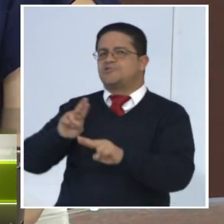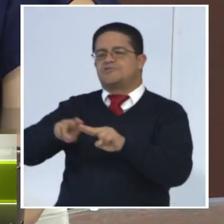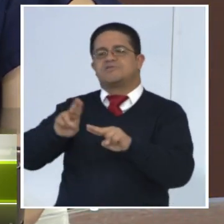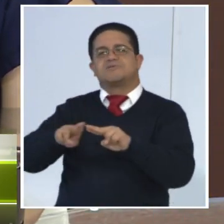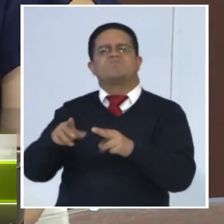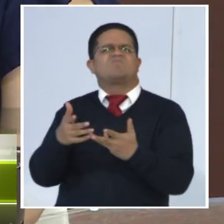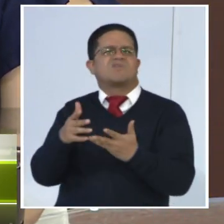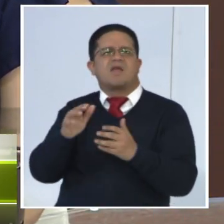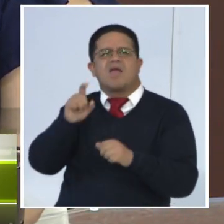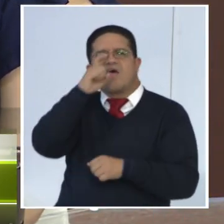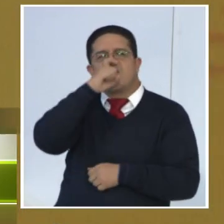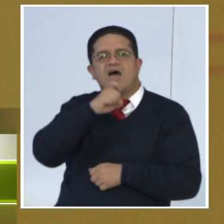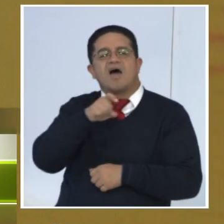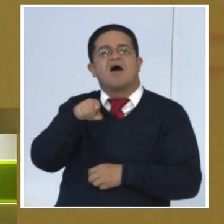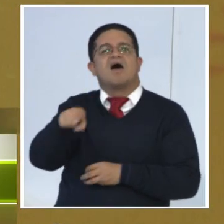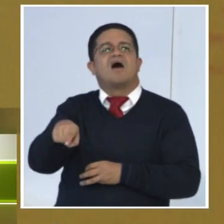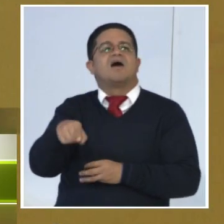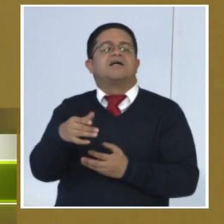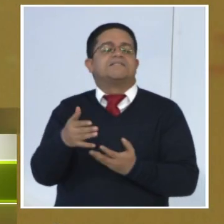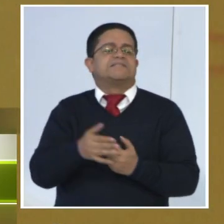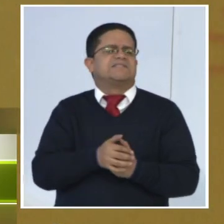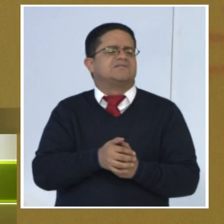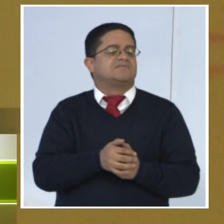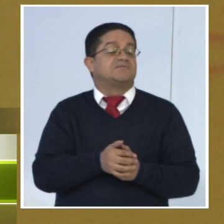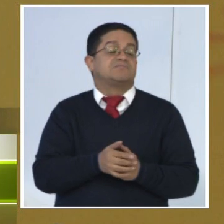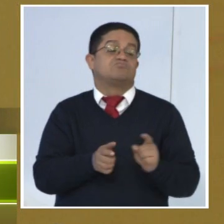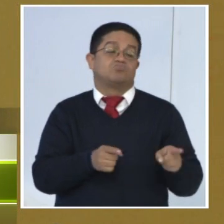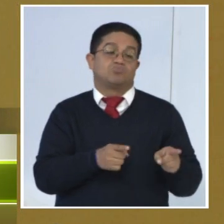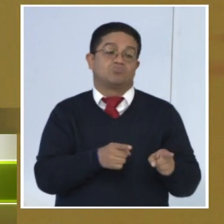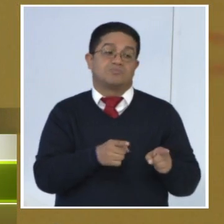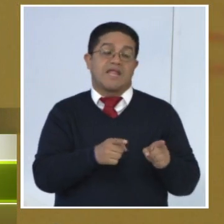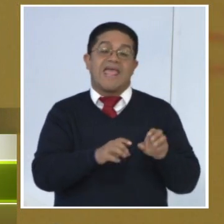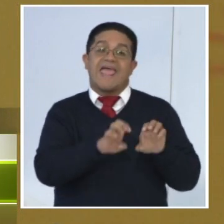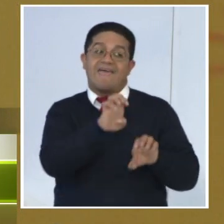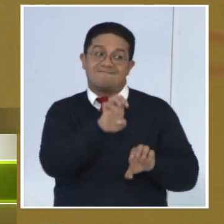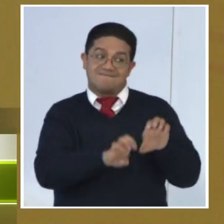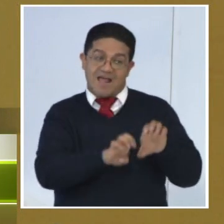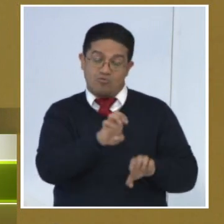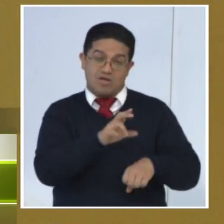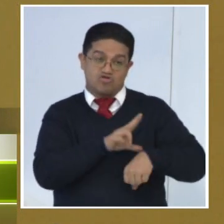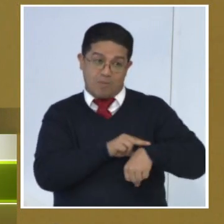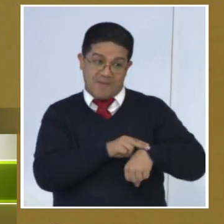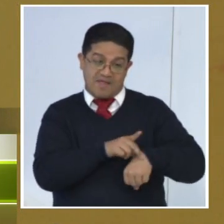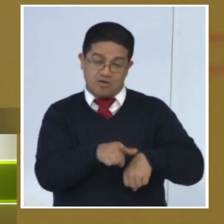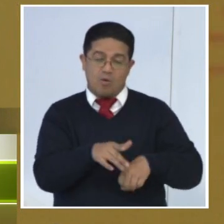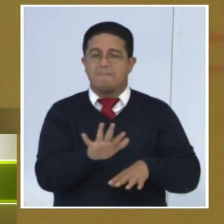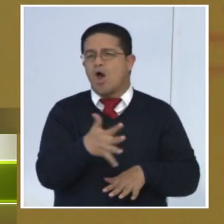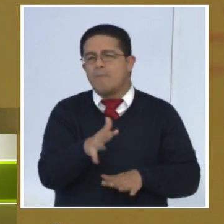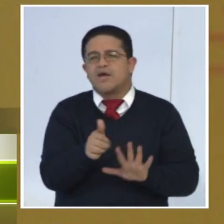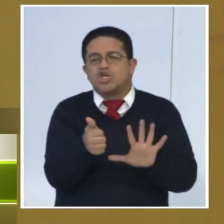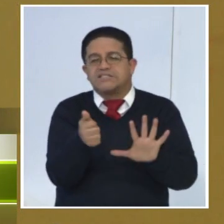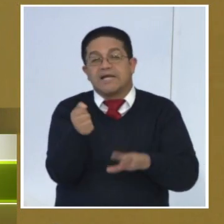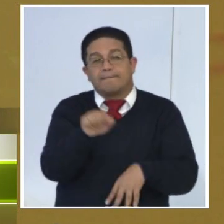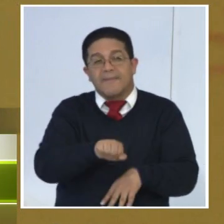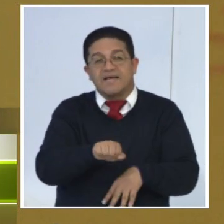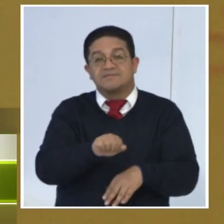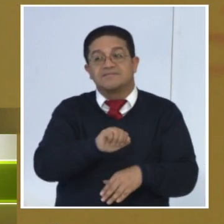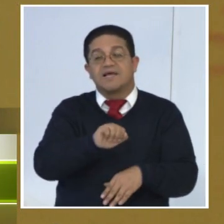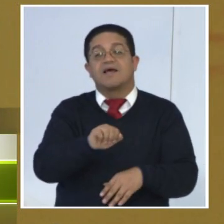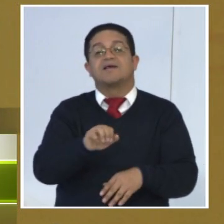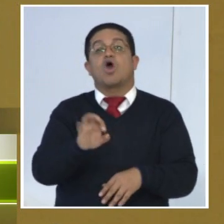ir al oftalmólogo? Sí, si tenemos una buena evaluación pediátrica a los 6 meses y a los